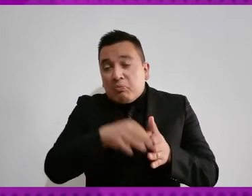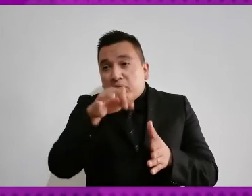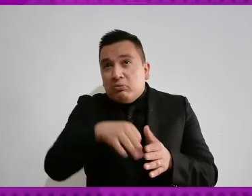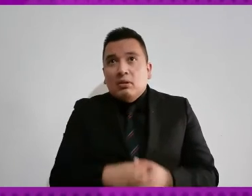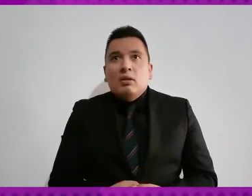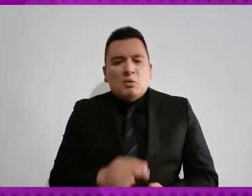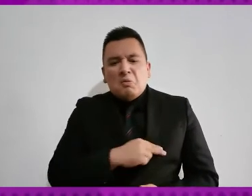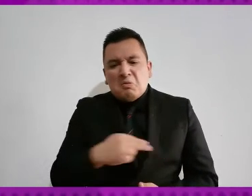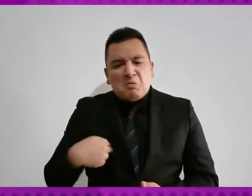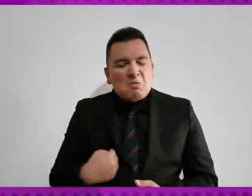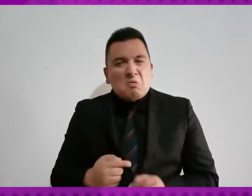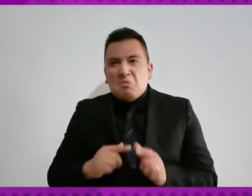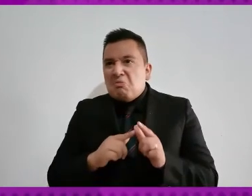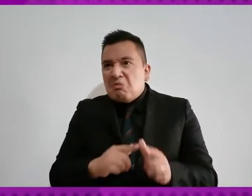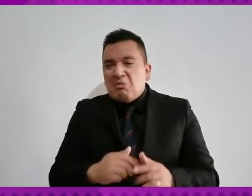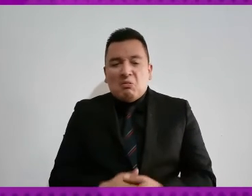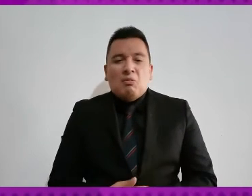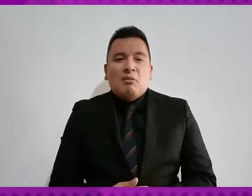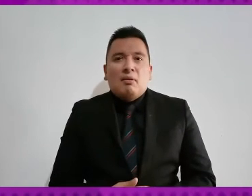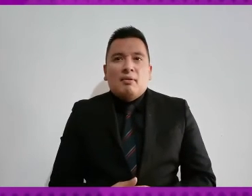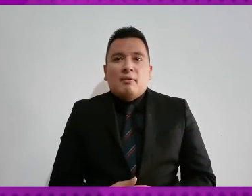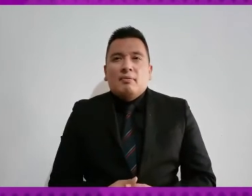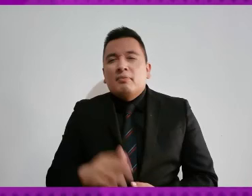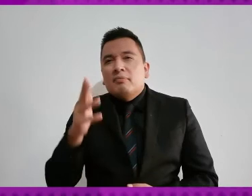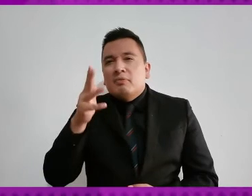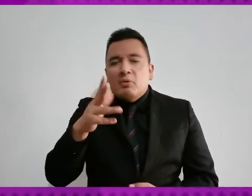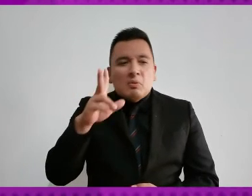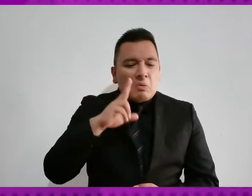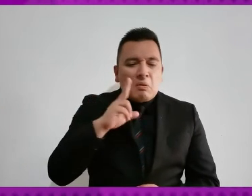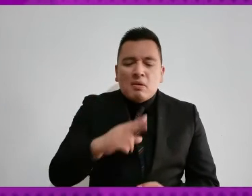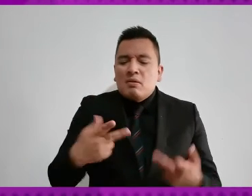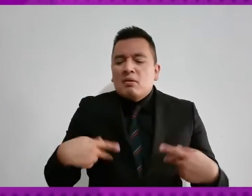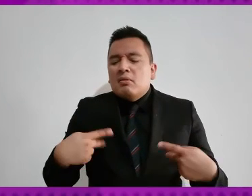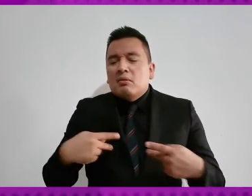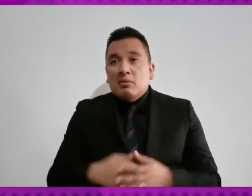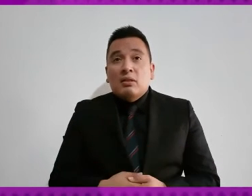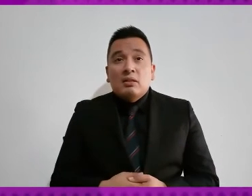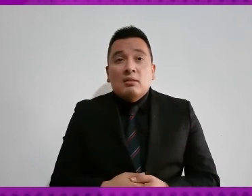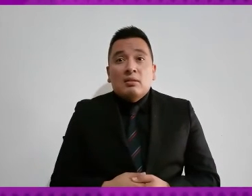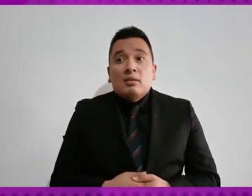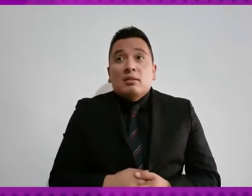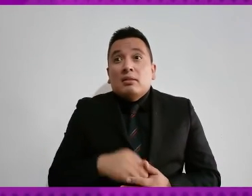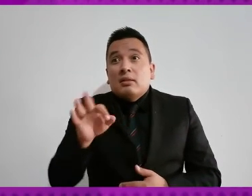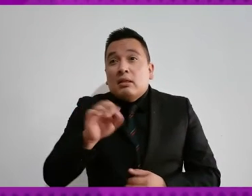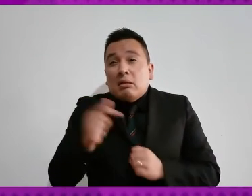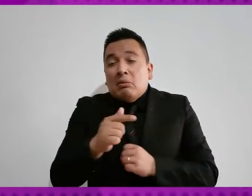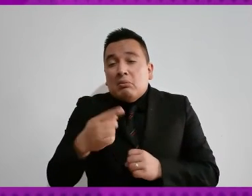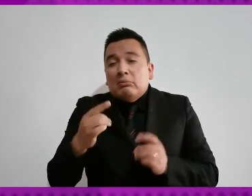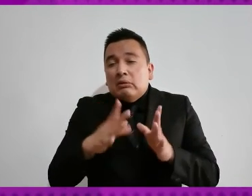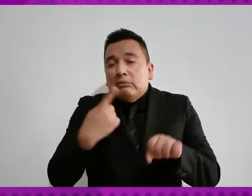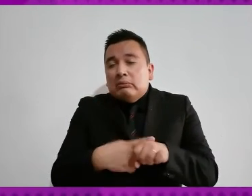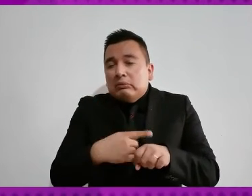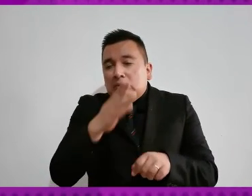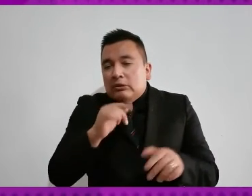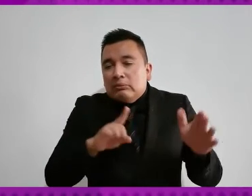voto. Lo haremos también, estamos en vías hacia futuro de aquellas personas que puedan en alguna situación de salud